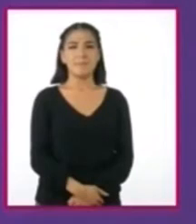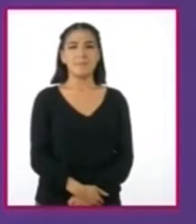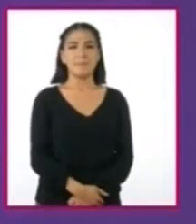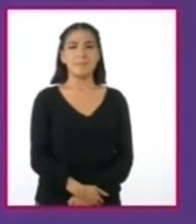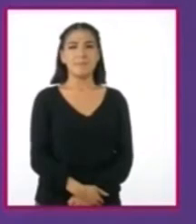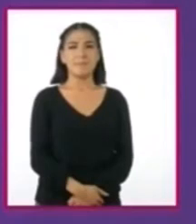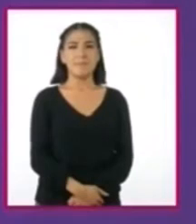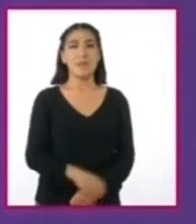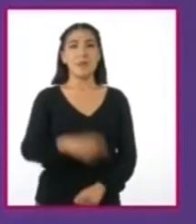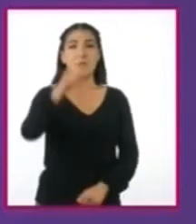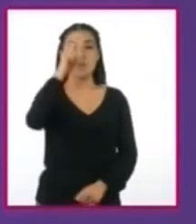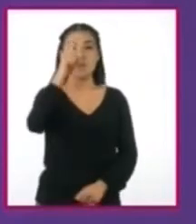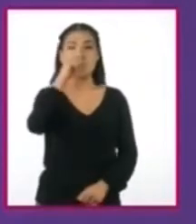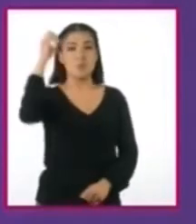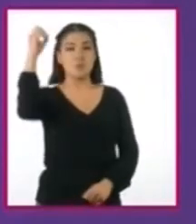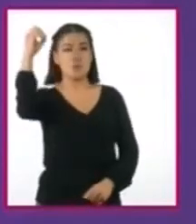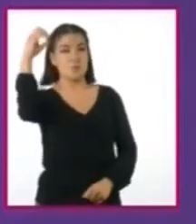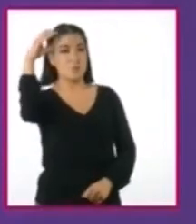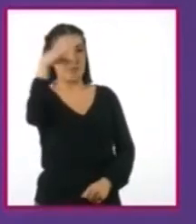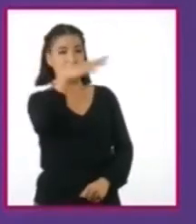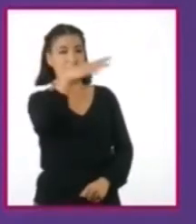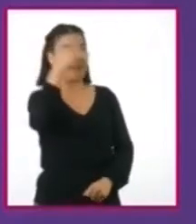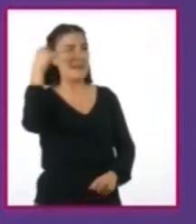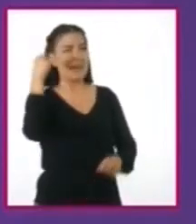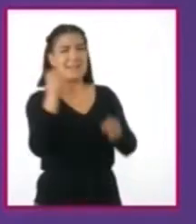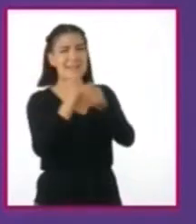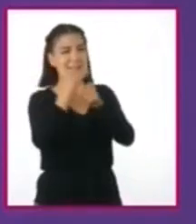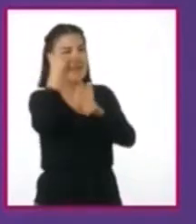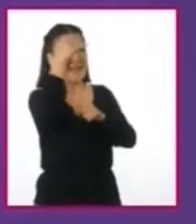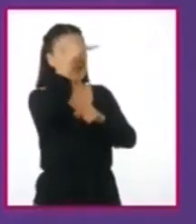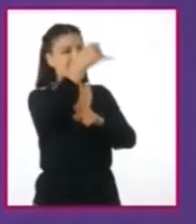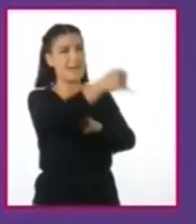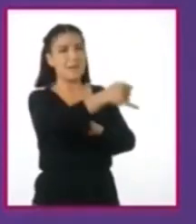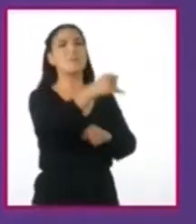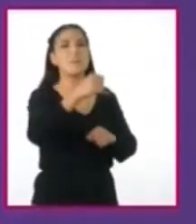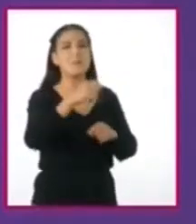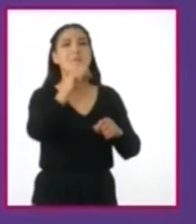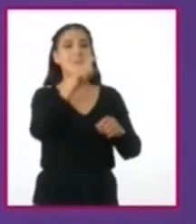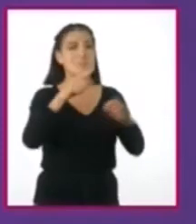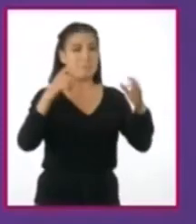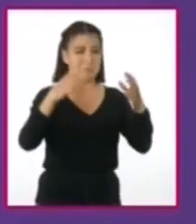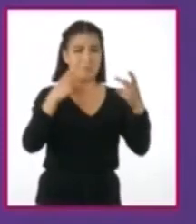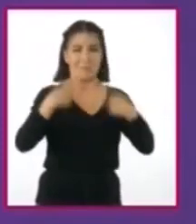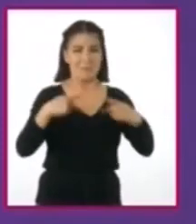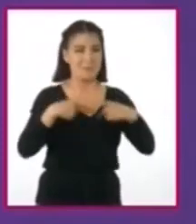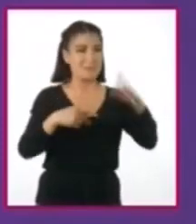Los rayos del sol, que están muy lejos, inciden de forma paralela sobre los objetos.